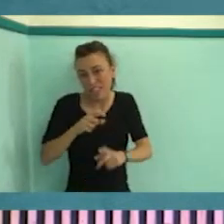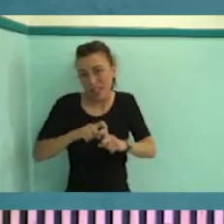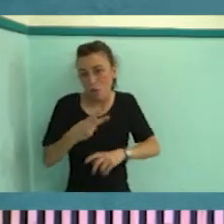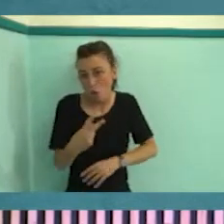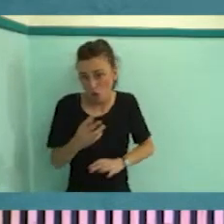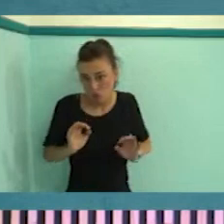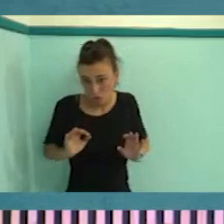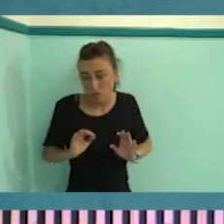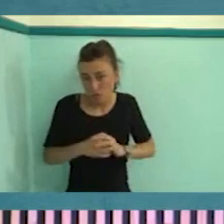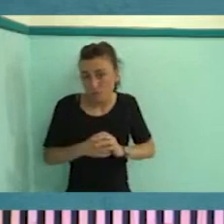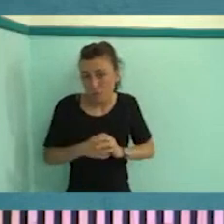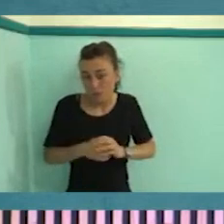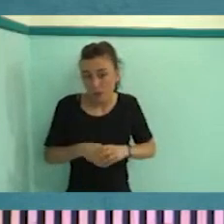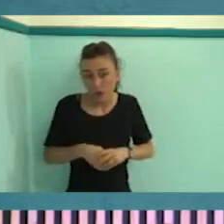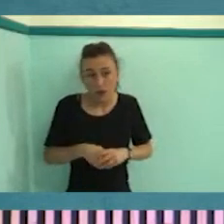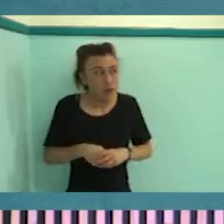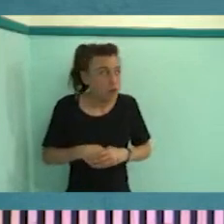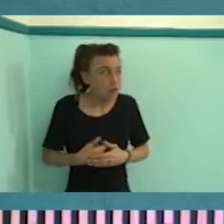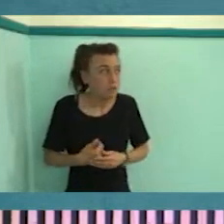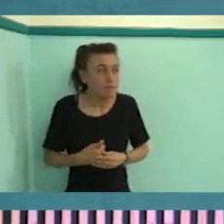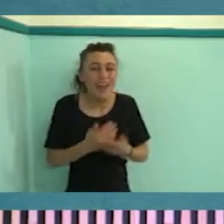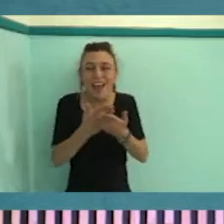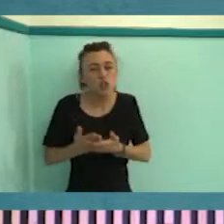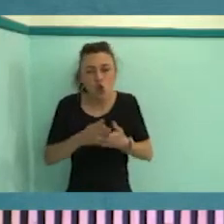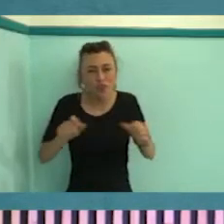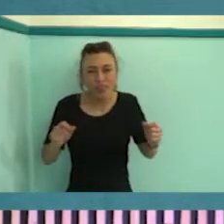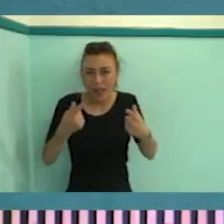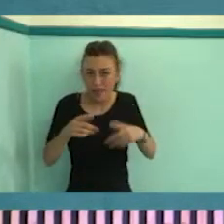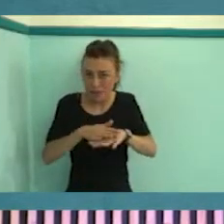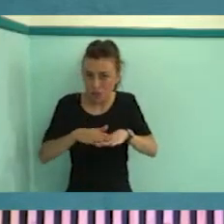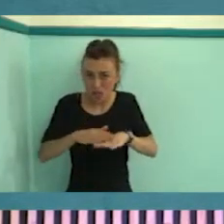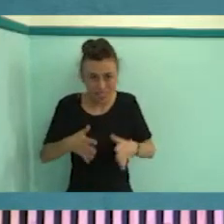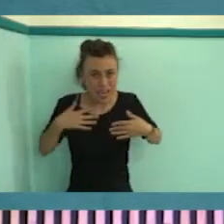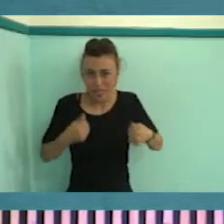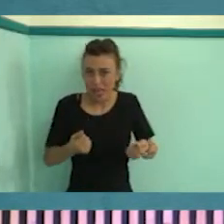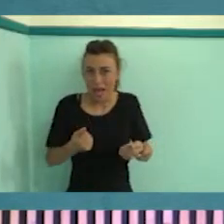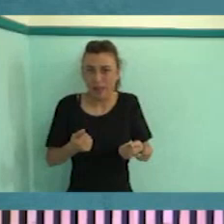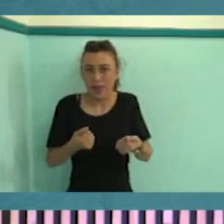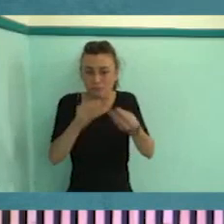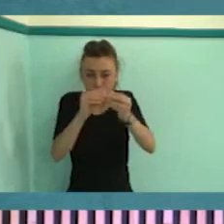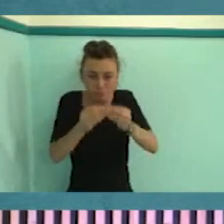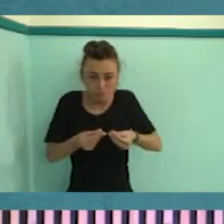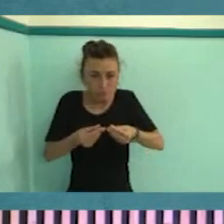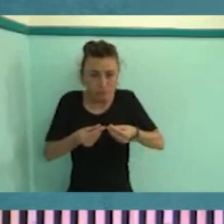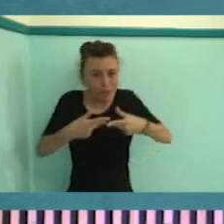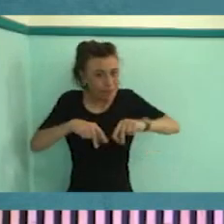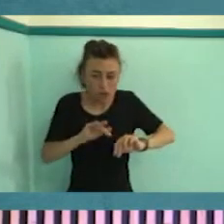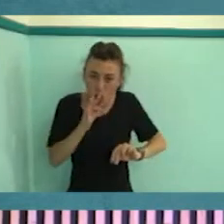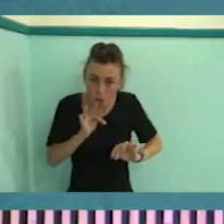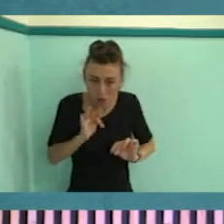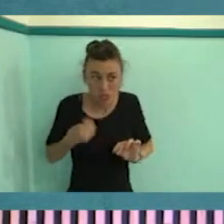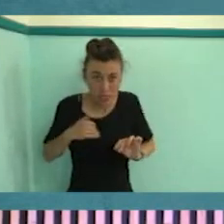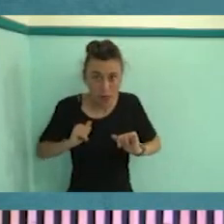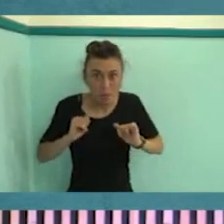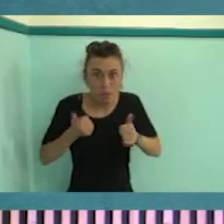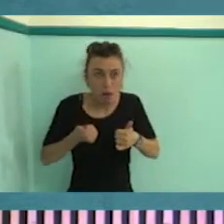cerrado eh vamos a decir como el estudio oficial del Ministerio de sanidad pero sí que ya empiezan a Hola Bueno os cuento esto H